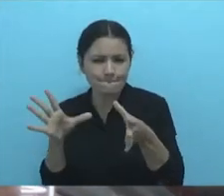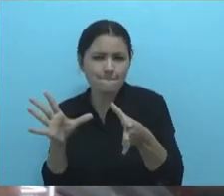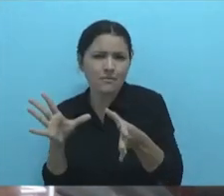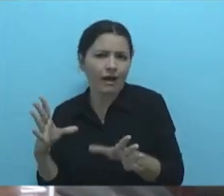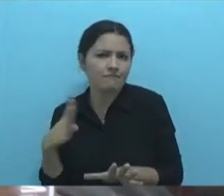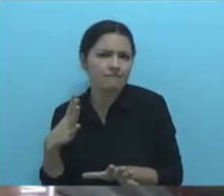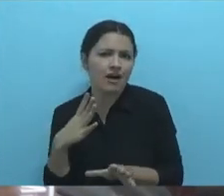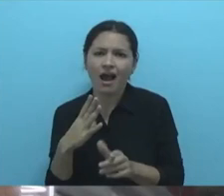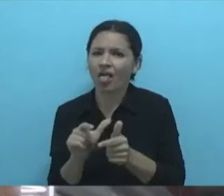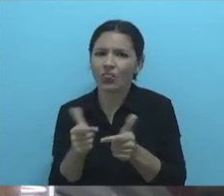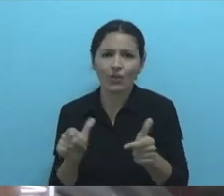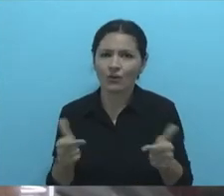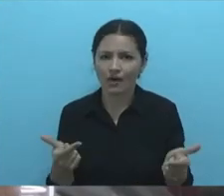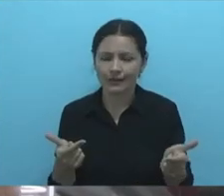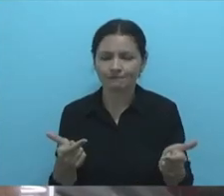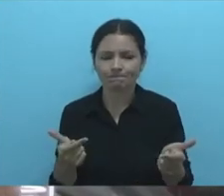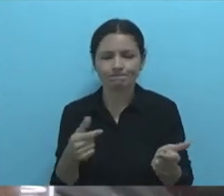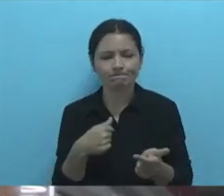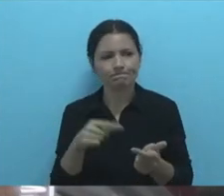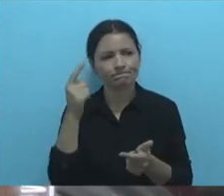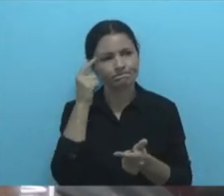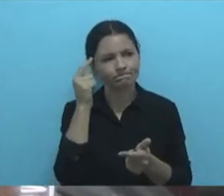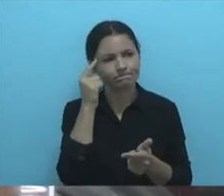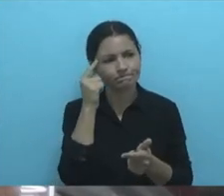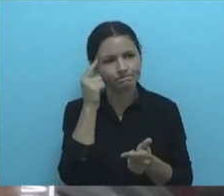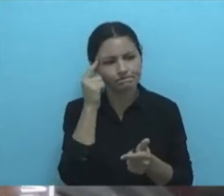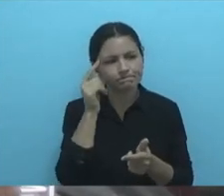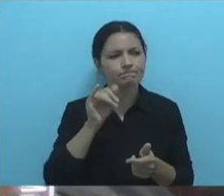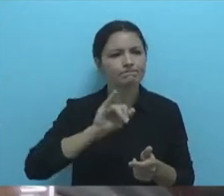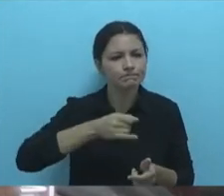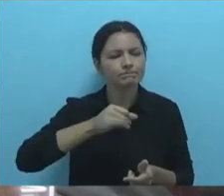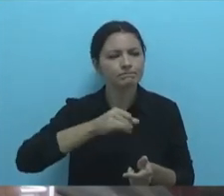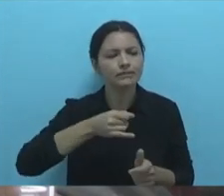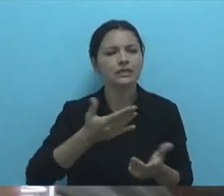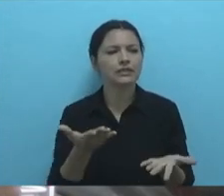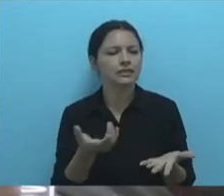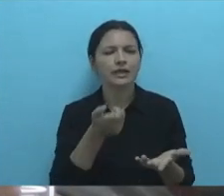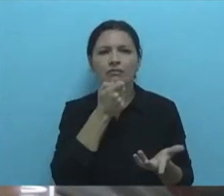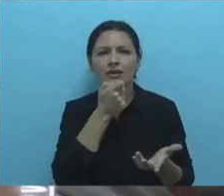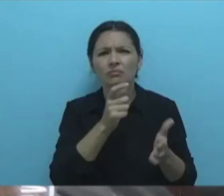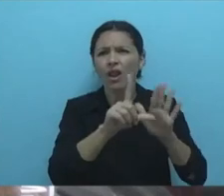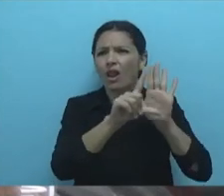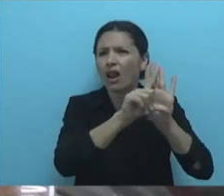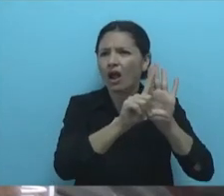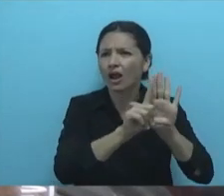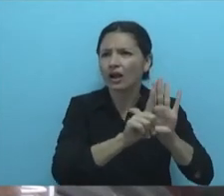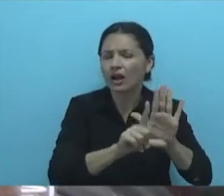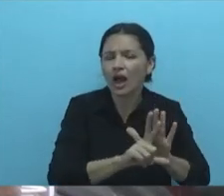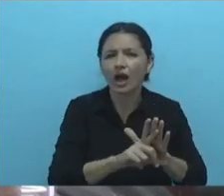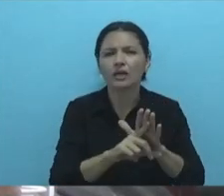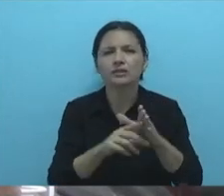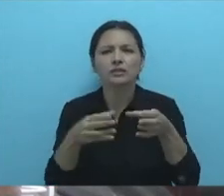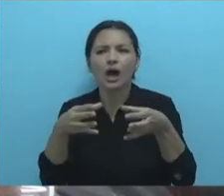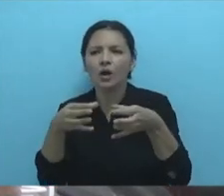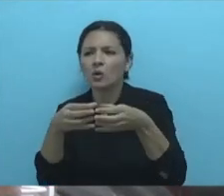las leyes del estado en este caso en el marco de la acción de la fuerza de seguridad permitían seguir